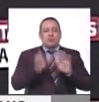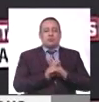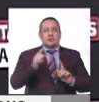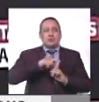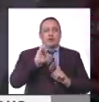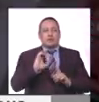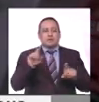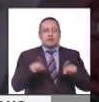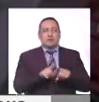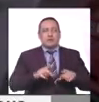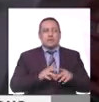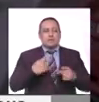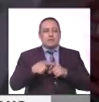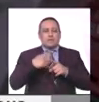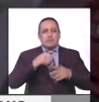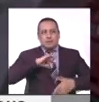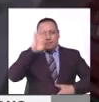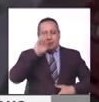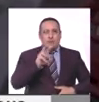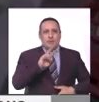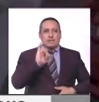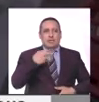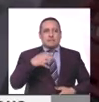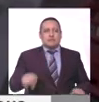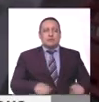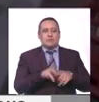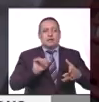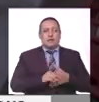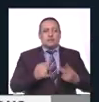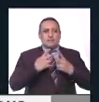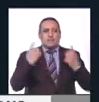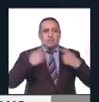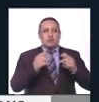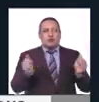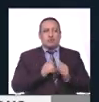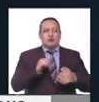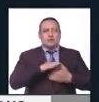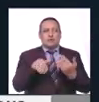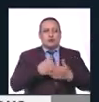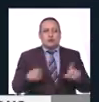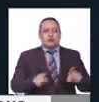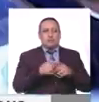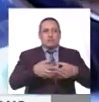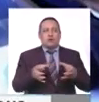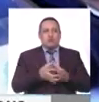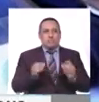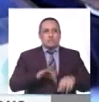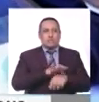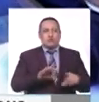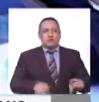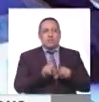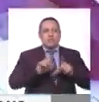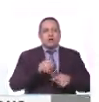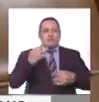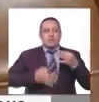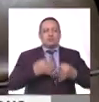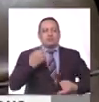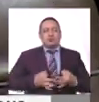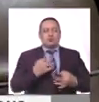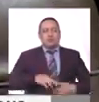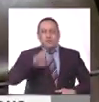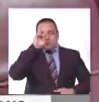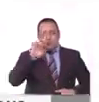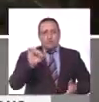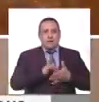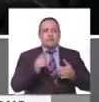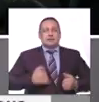tuberculosis y virus de la inmunodeficiencia humana. La iniciativa fue trabajada en conjunto por la Comisión de Salud y Presupuesto. En el Perú se